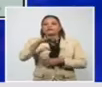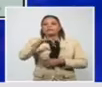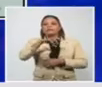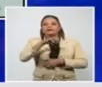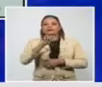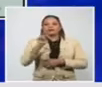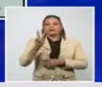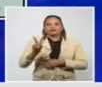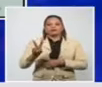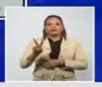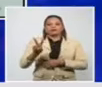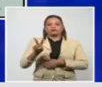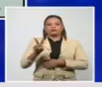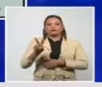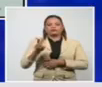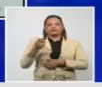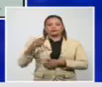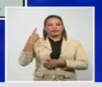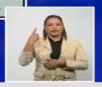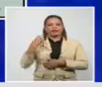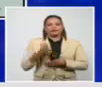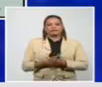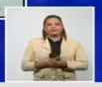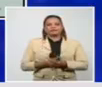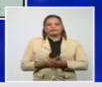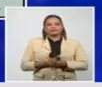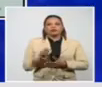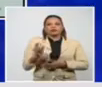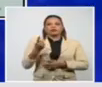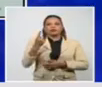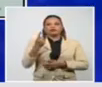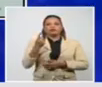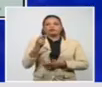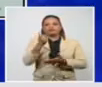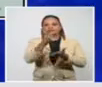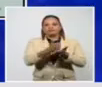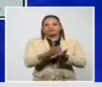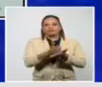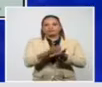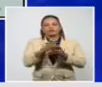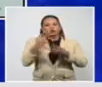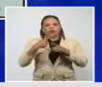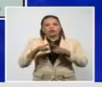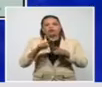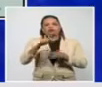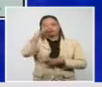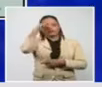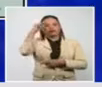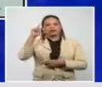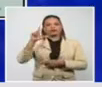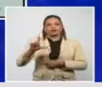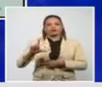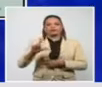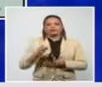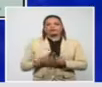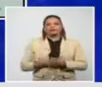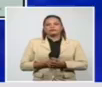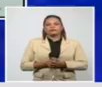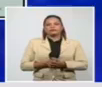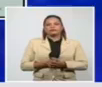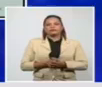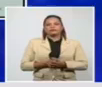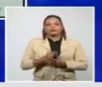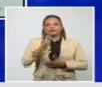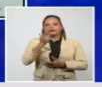2 casos en el día de ayer, uno del municipio Pinar y uno de San Luis. De Artemisa,